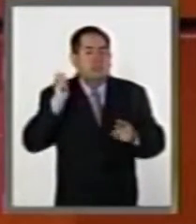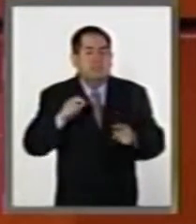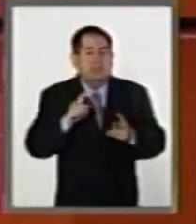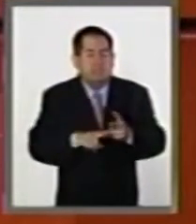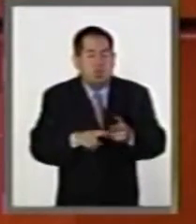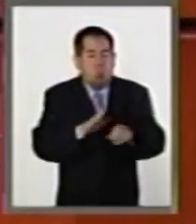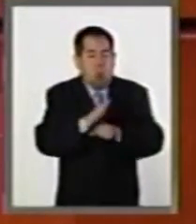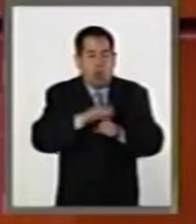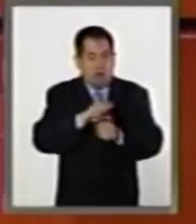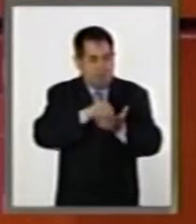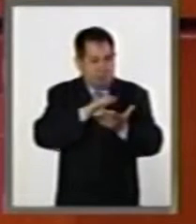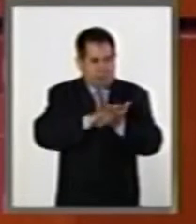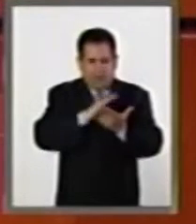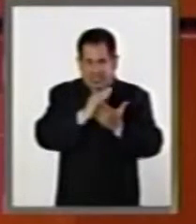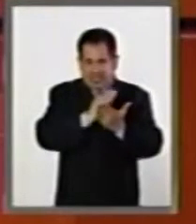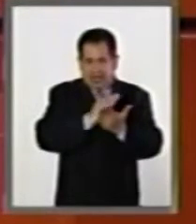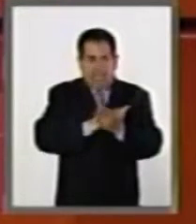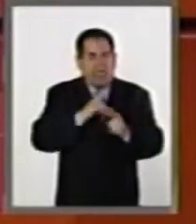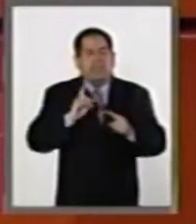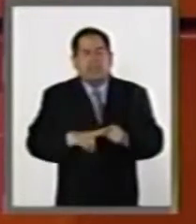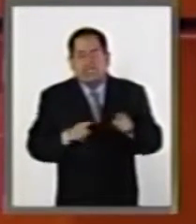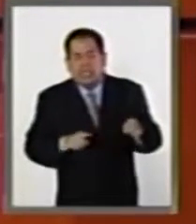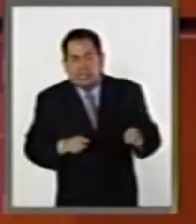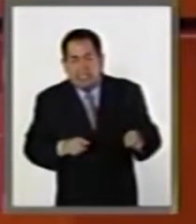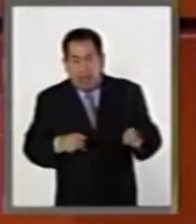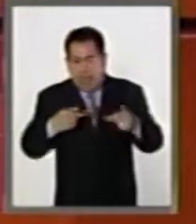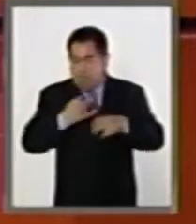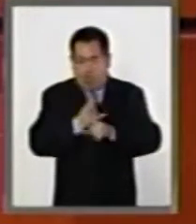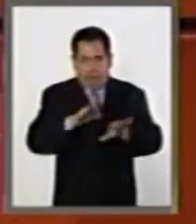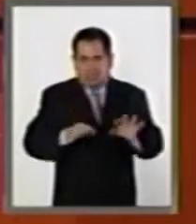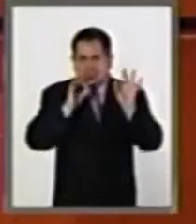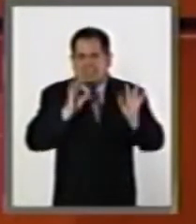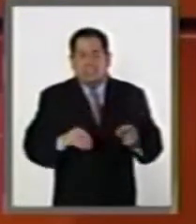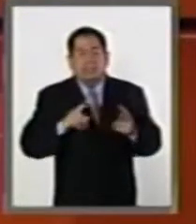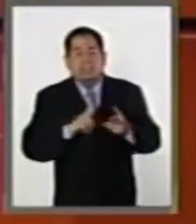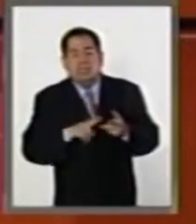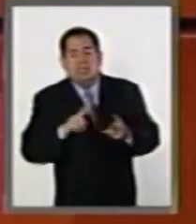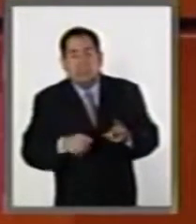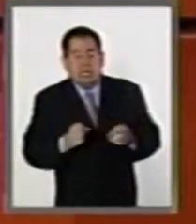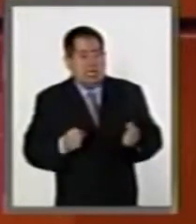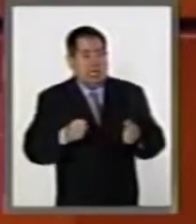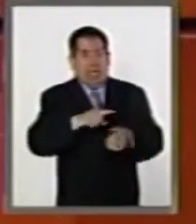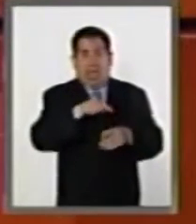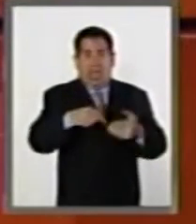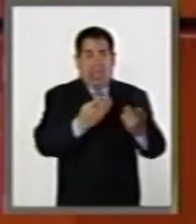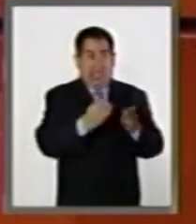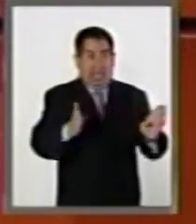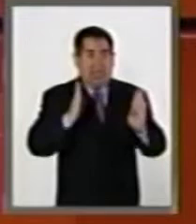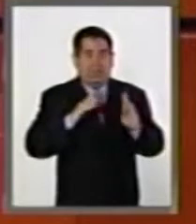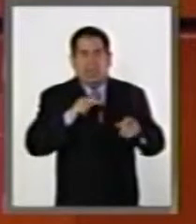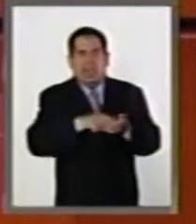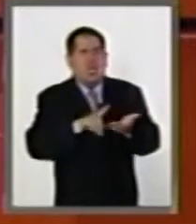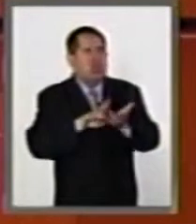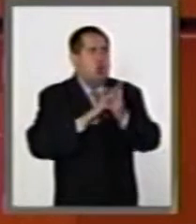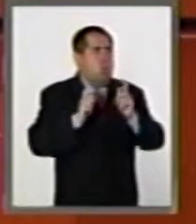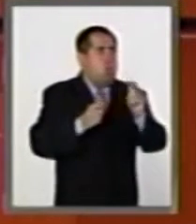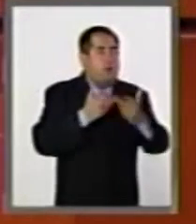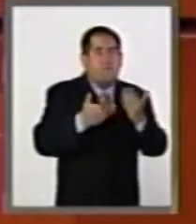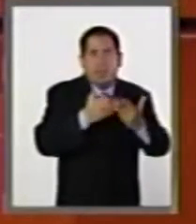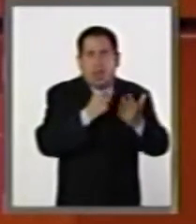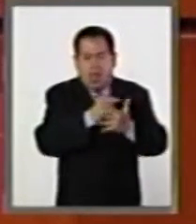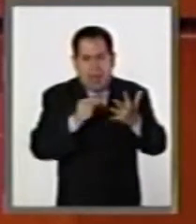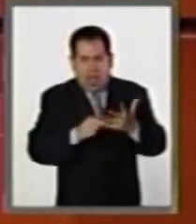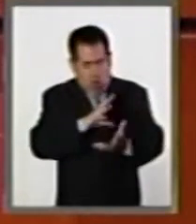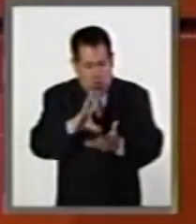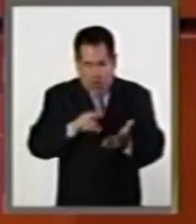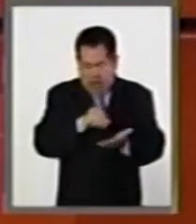los registros fidedignos necesarios con información precisa respecto al centro penitenciario. En cuanto a la intervención